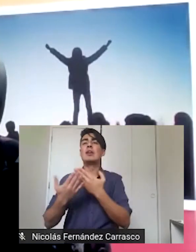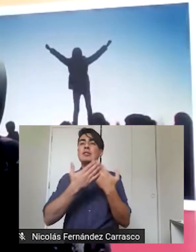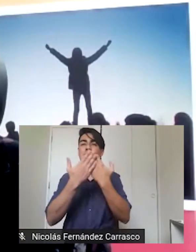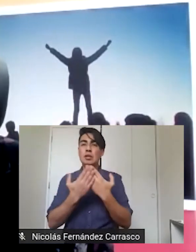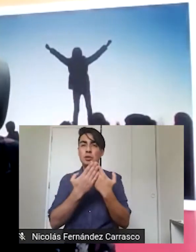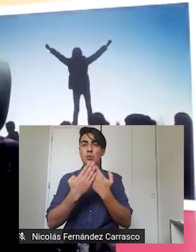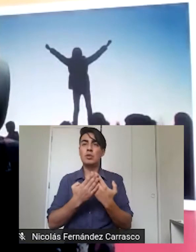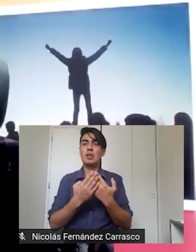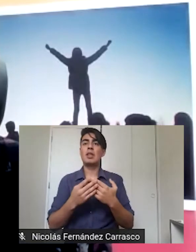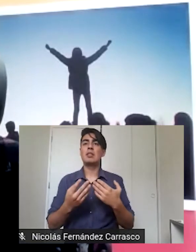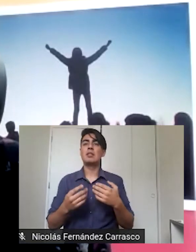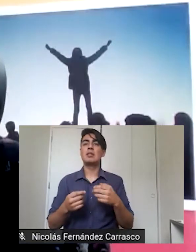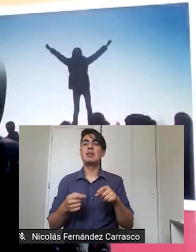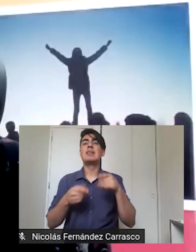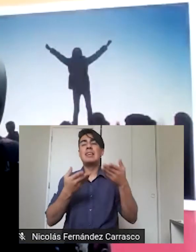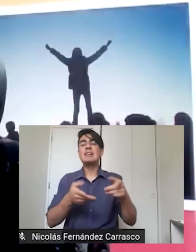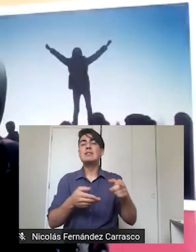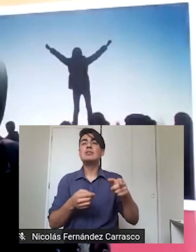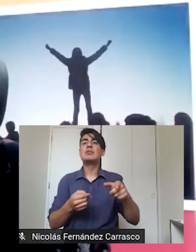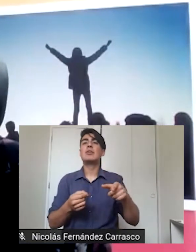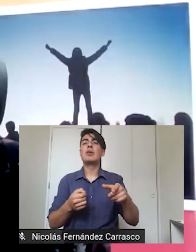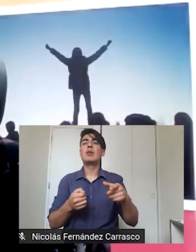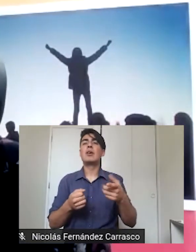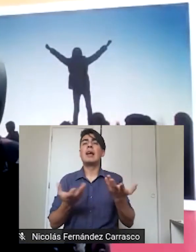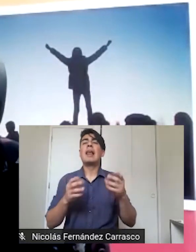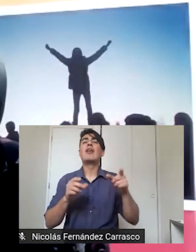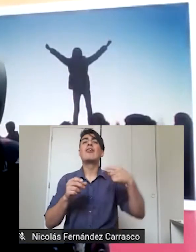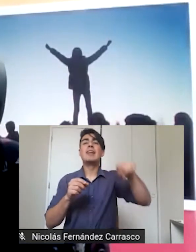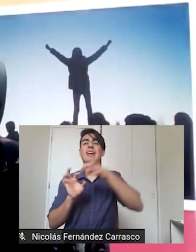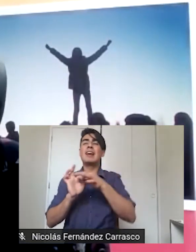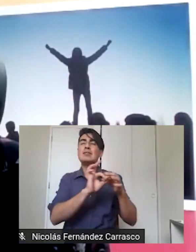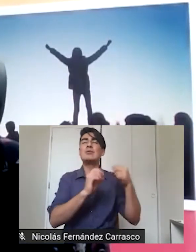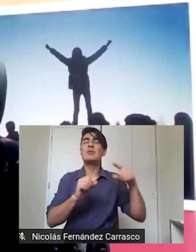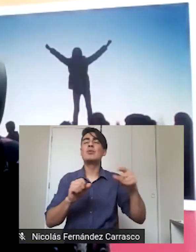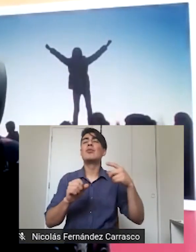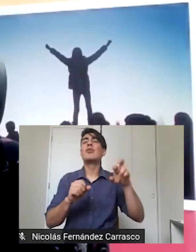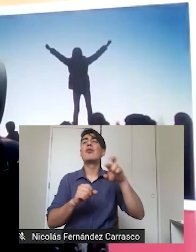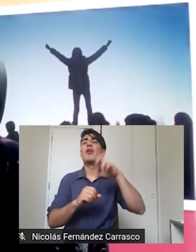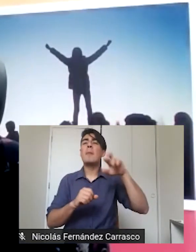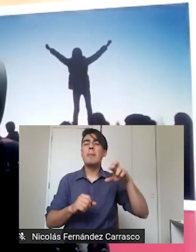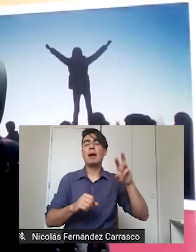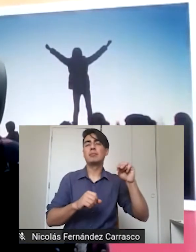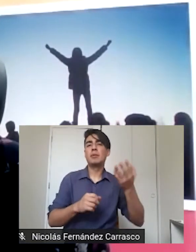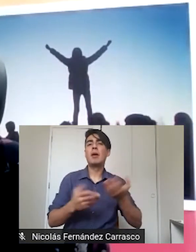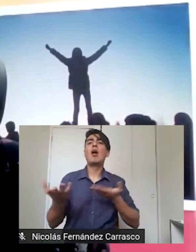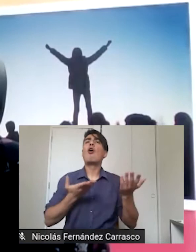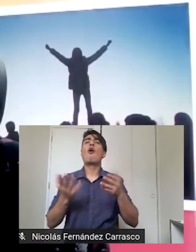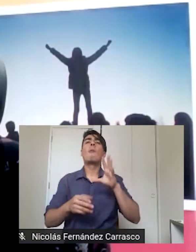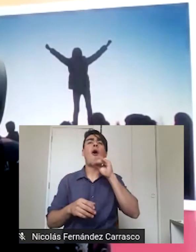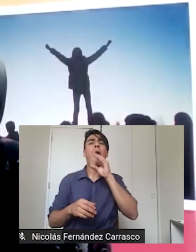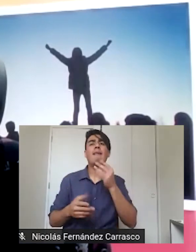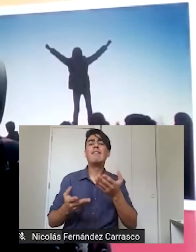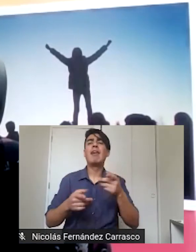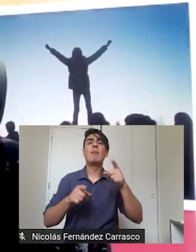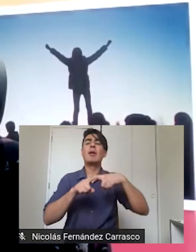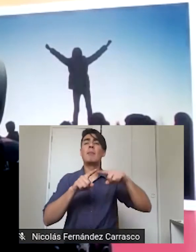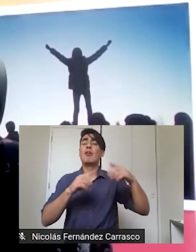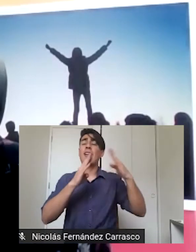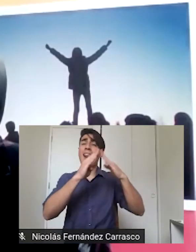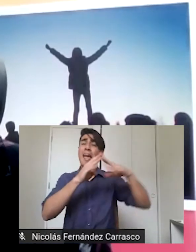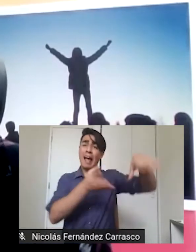cómo hablan en la casa, ¿cierto? Y lo que alentamos es que las escuelas